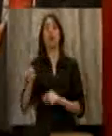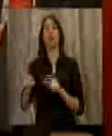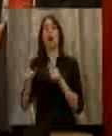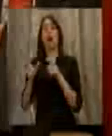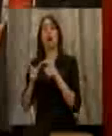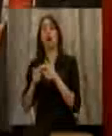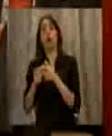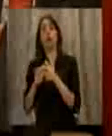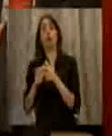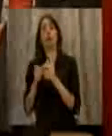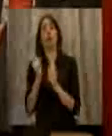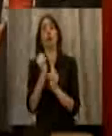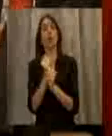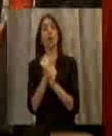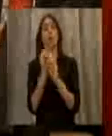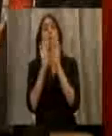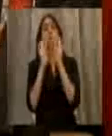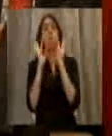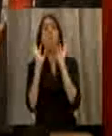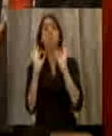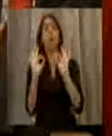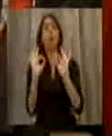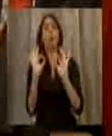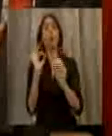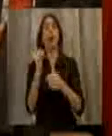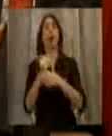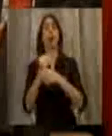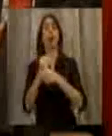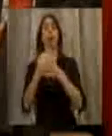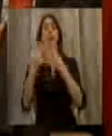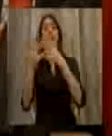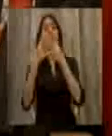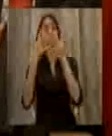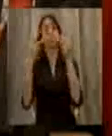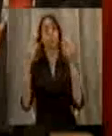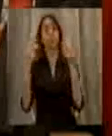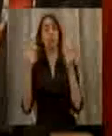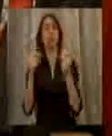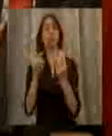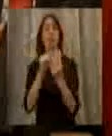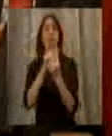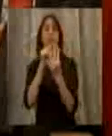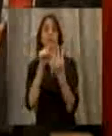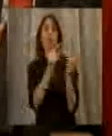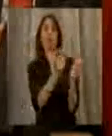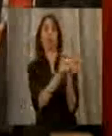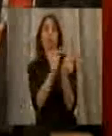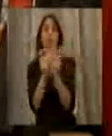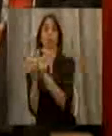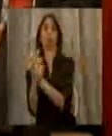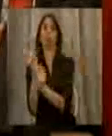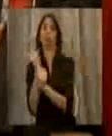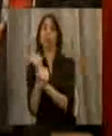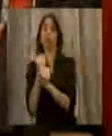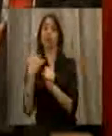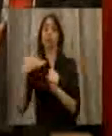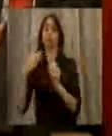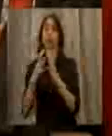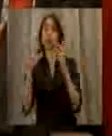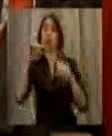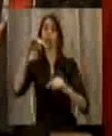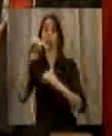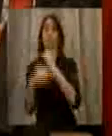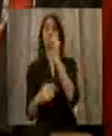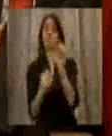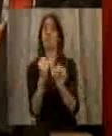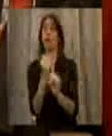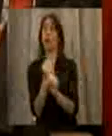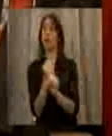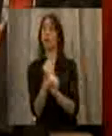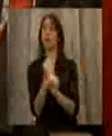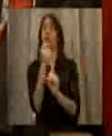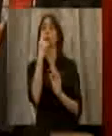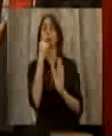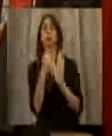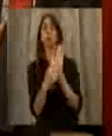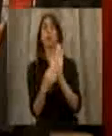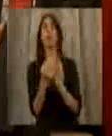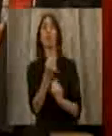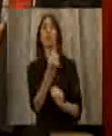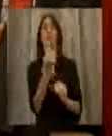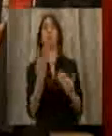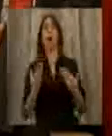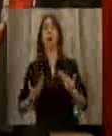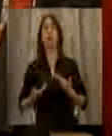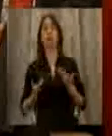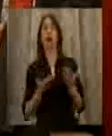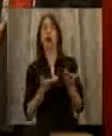Transparencia todo el trabajo que han realizado durante este año y que se refleja, por ejemplo, en el número de